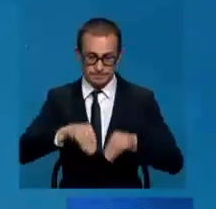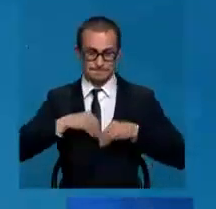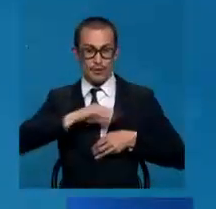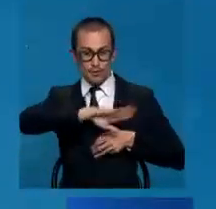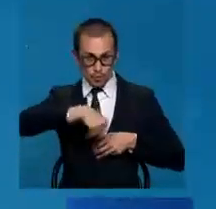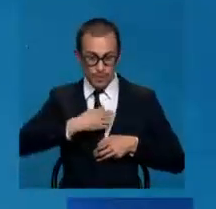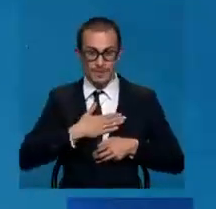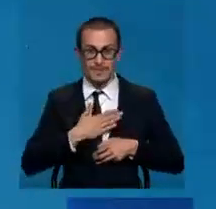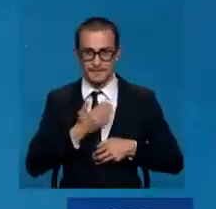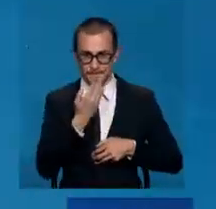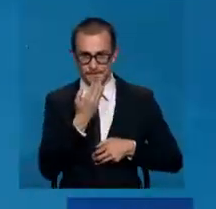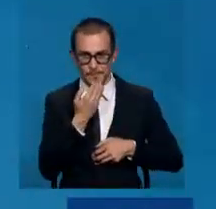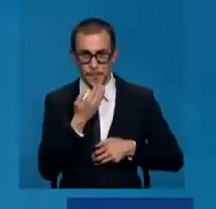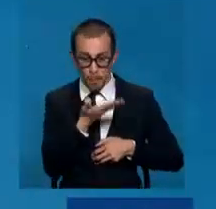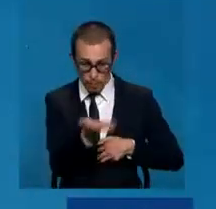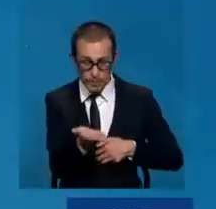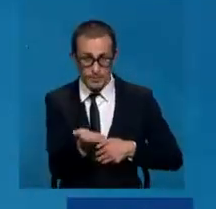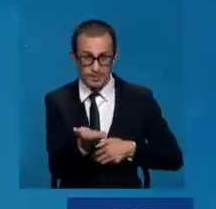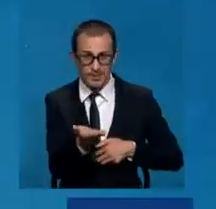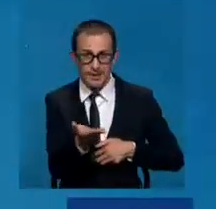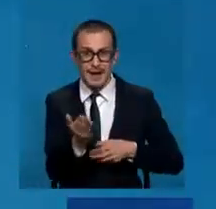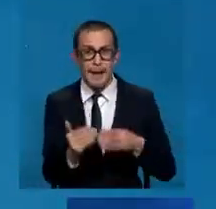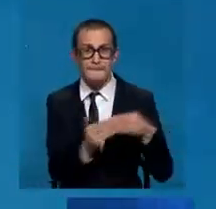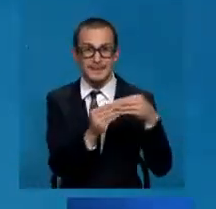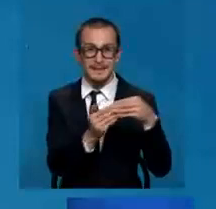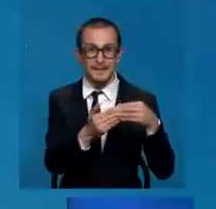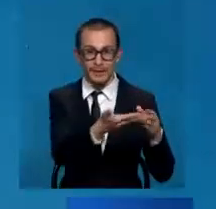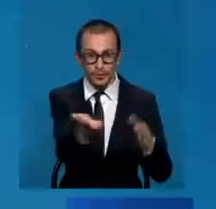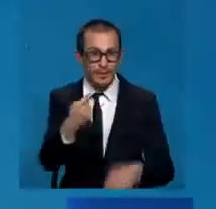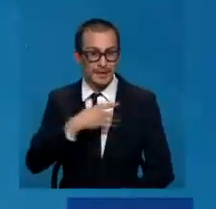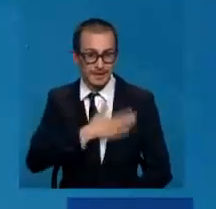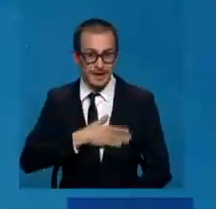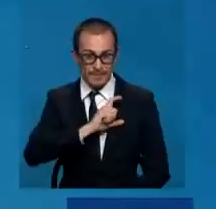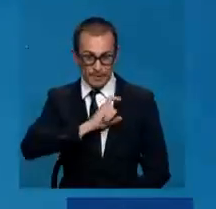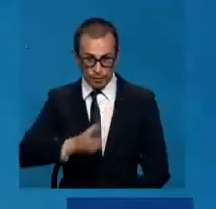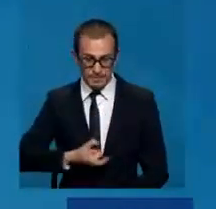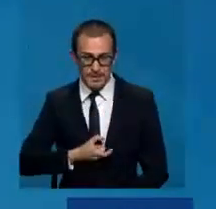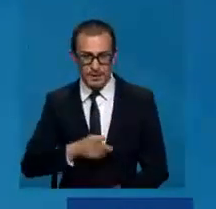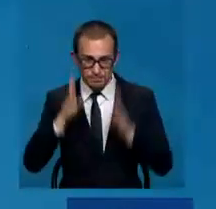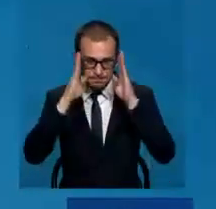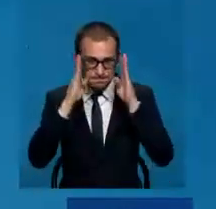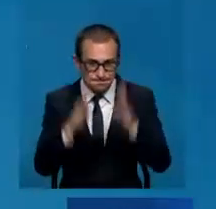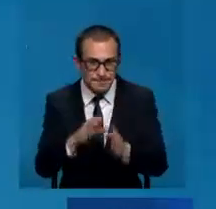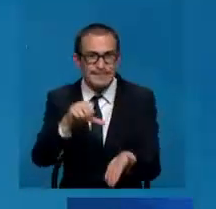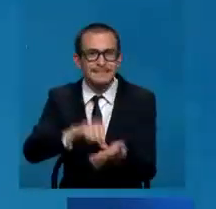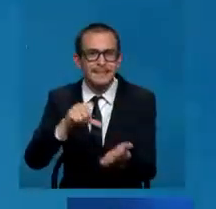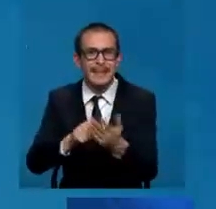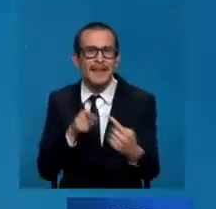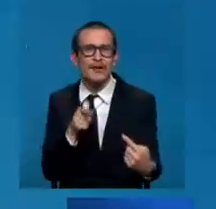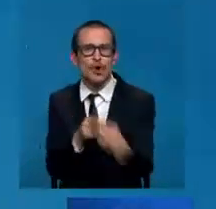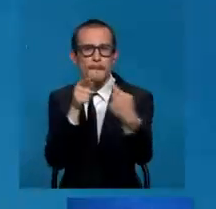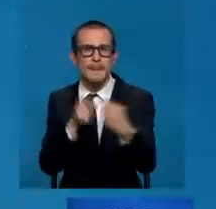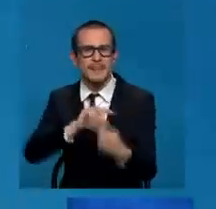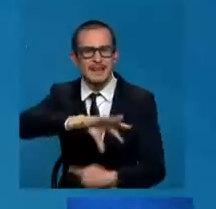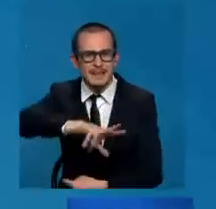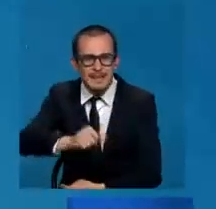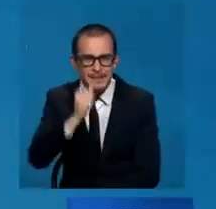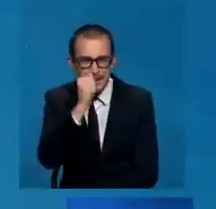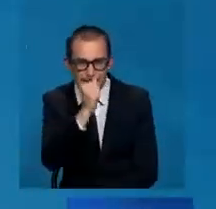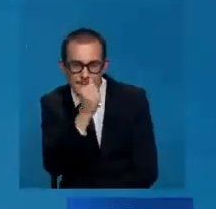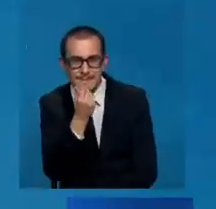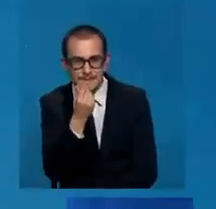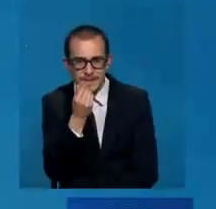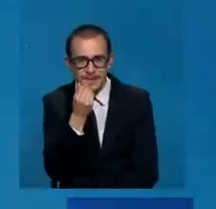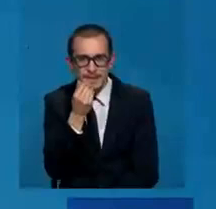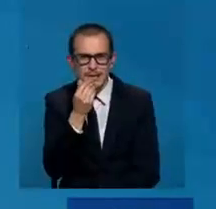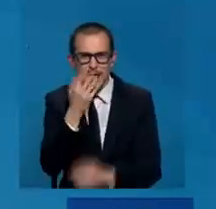y prioridades. Por eso, las prioridades de nuestro gobierno han estado centradas en combatir la delincuencia y el narcotráfico